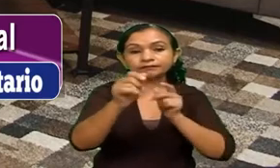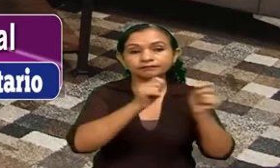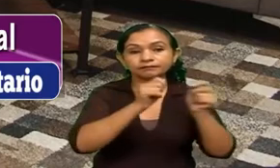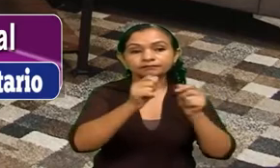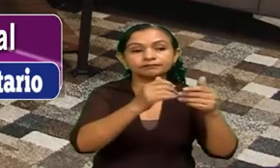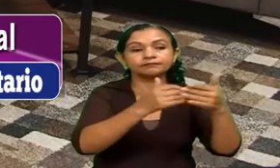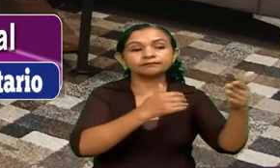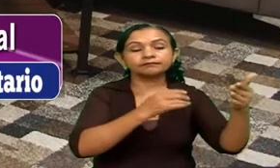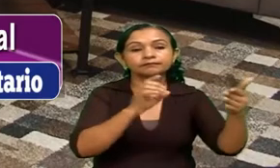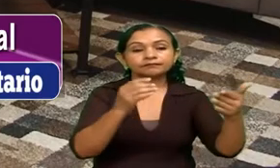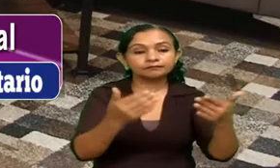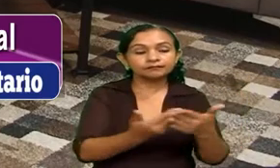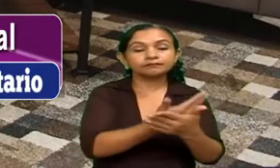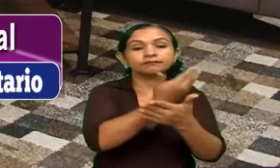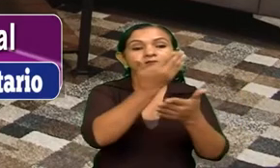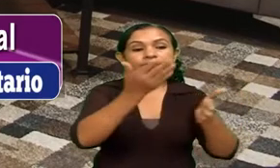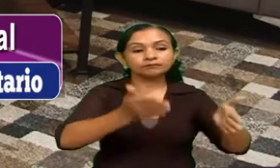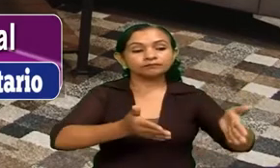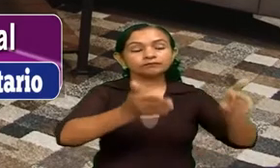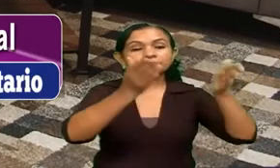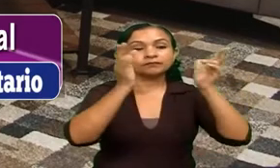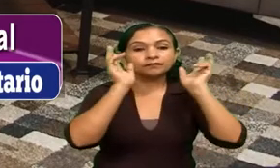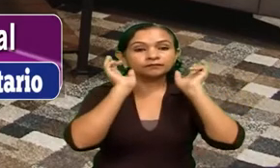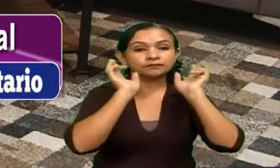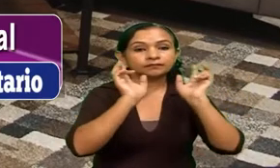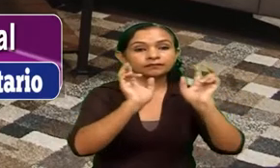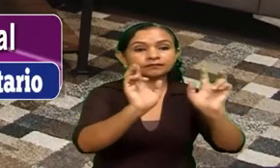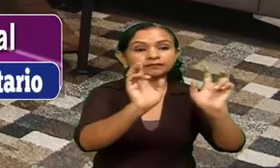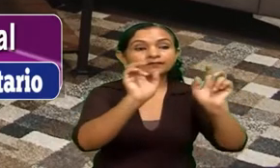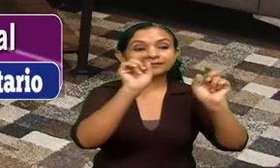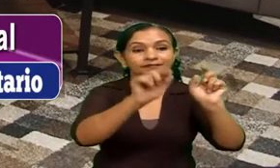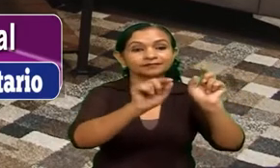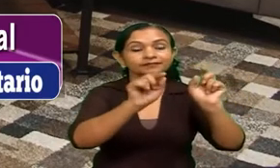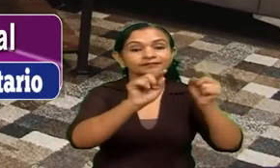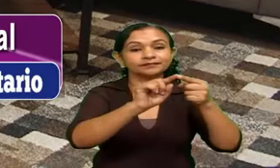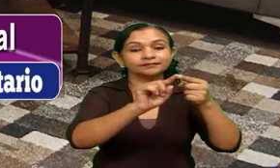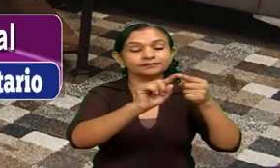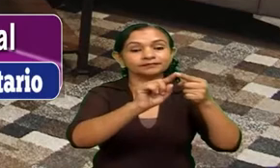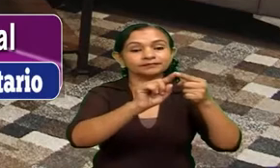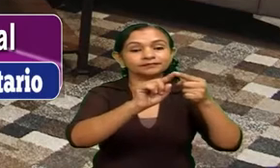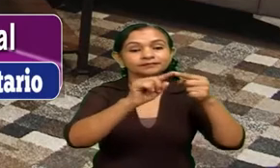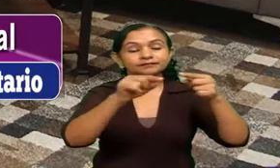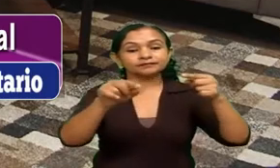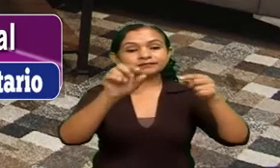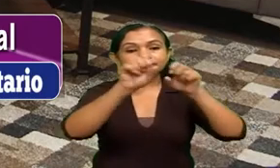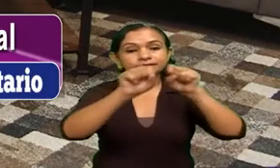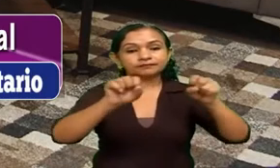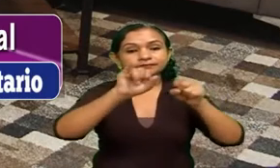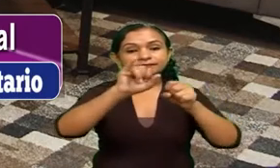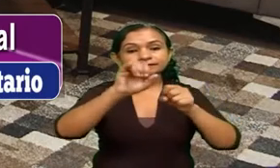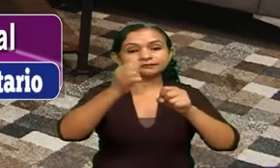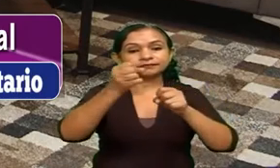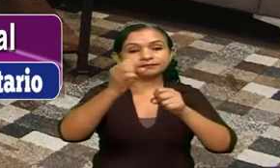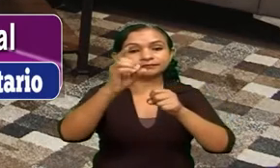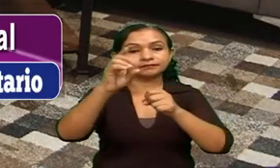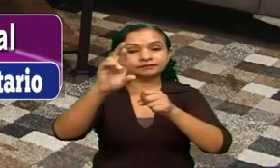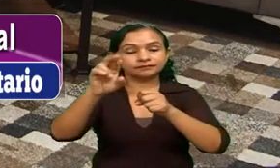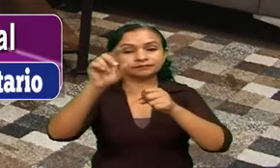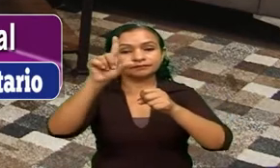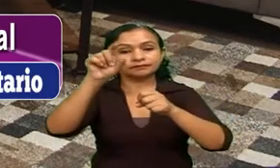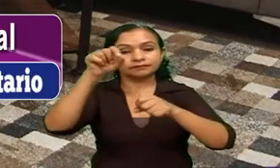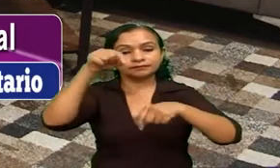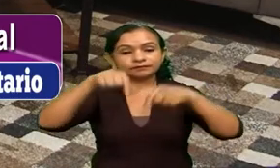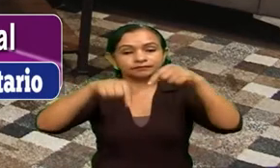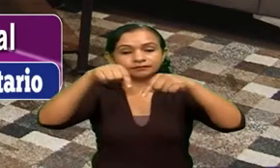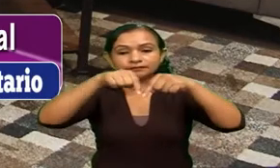que es una nueva subestación de Cebaco que va a estar ubicada en el empalme de San Isidro, cogiendo hacia unos 10 kilómetros,